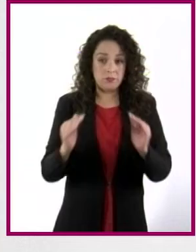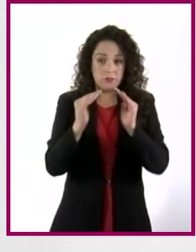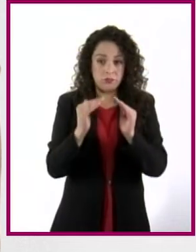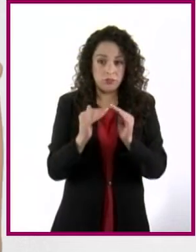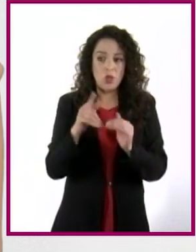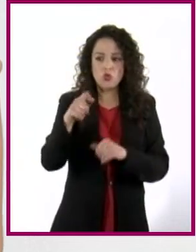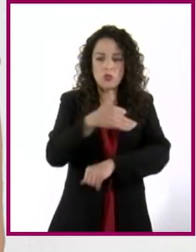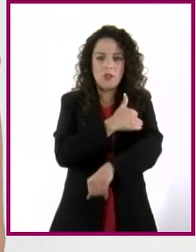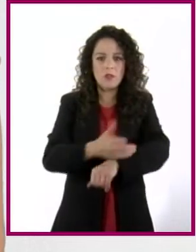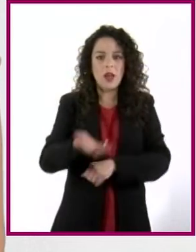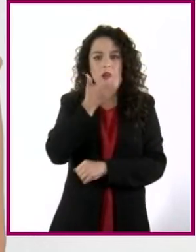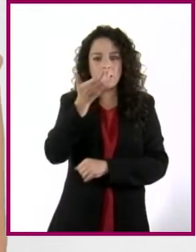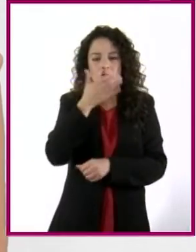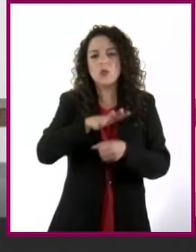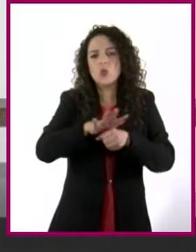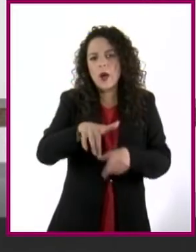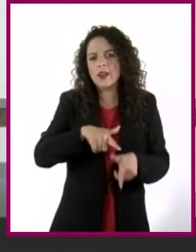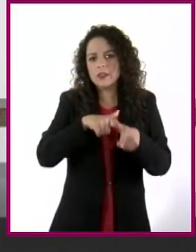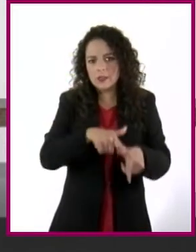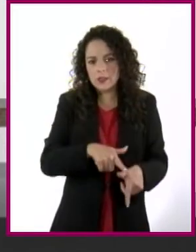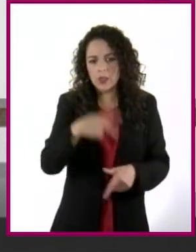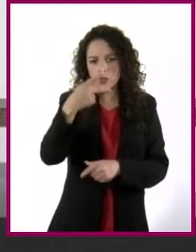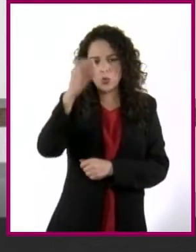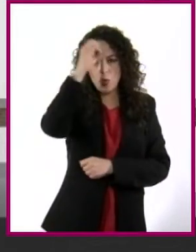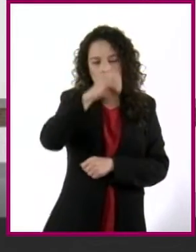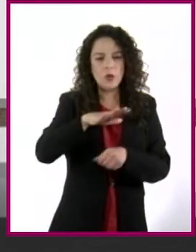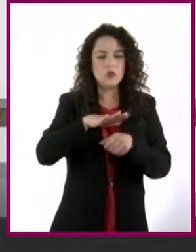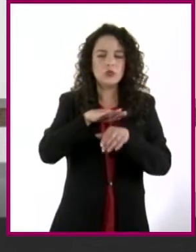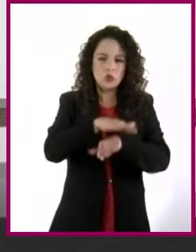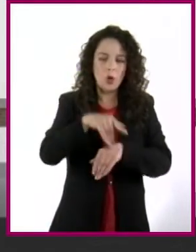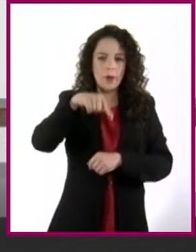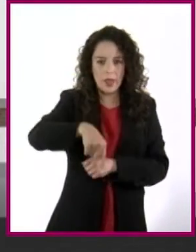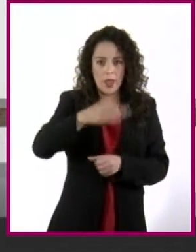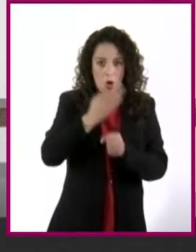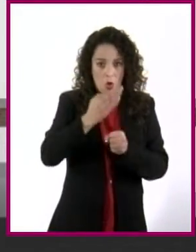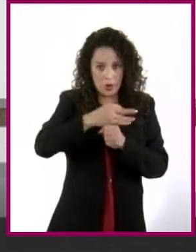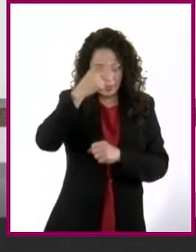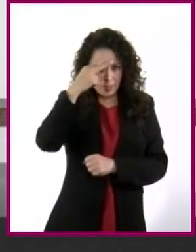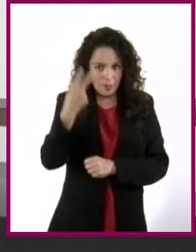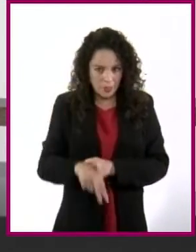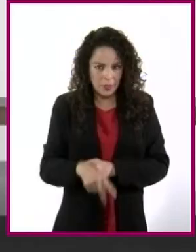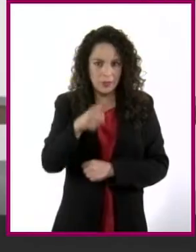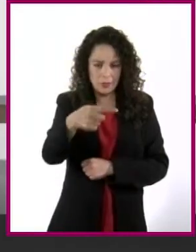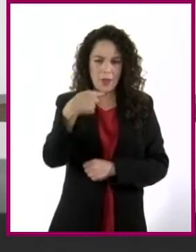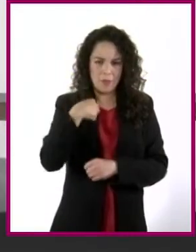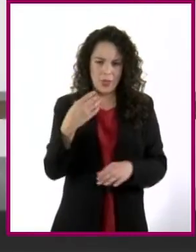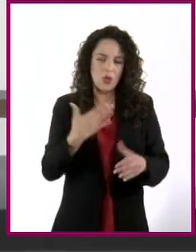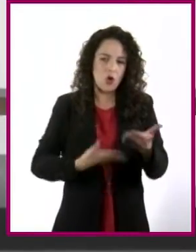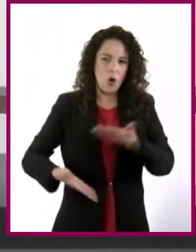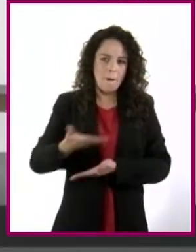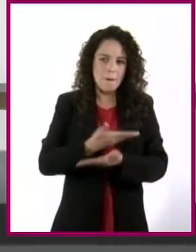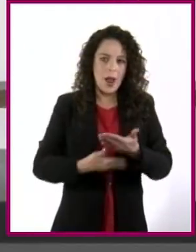familia? ¿Qué opinas del México actual? Platícanos tu propia historia en nuestras redes sociales. Soy